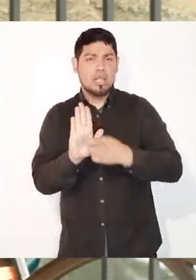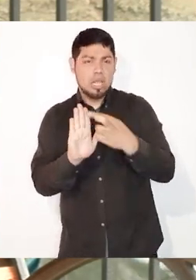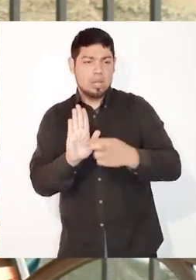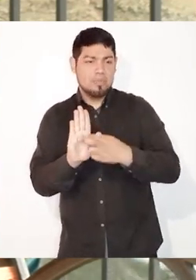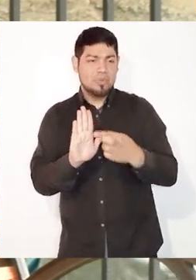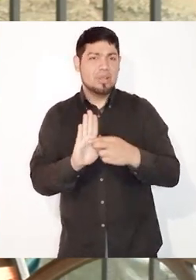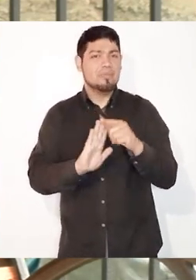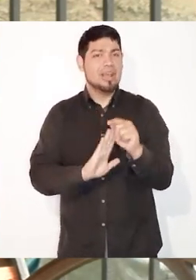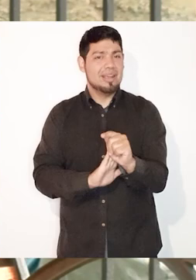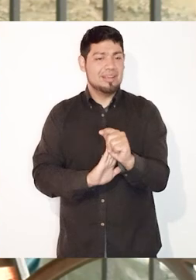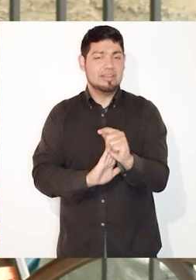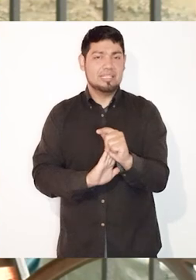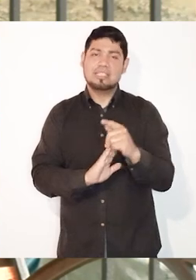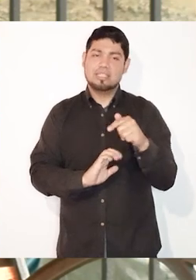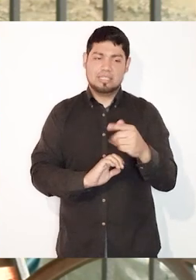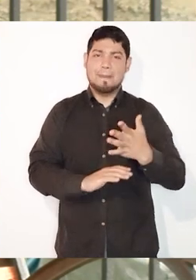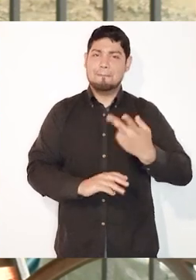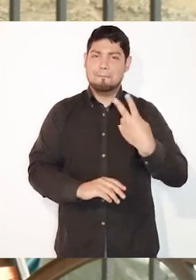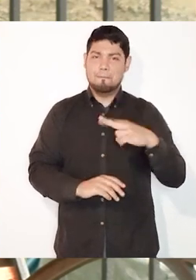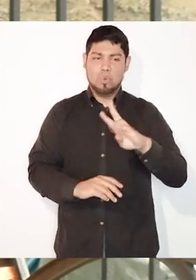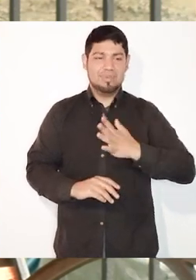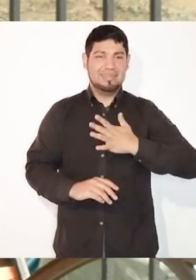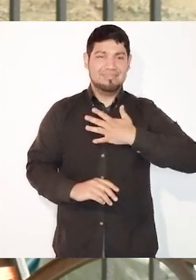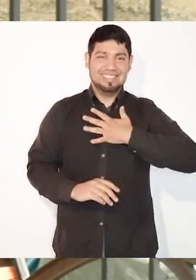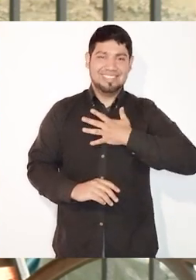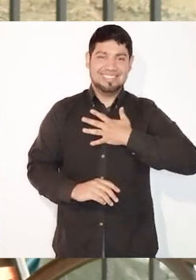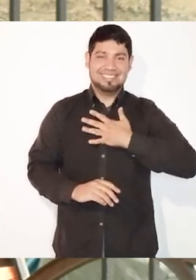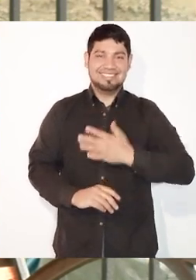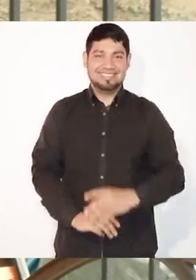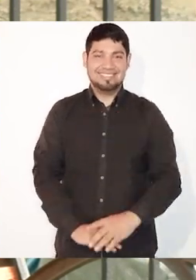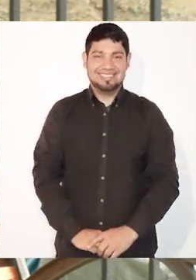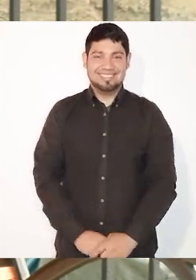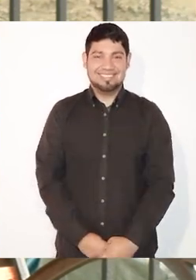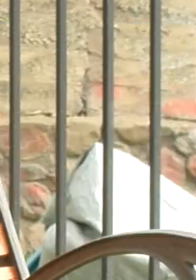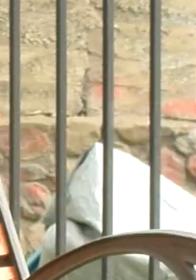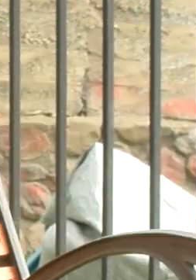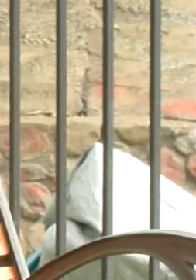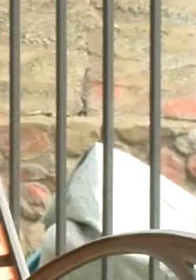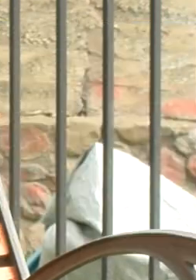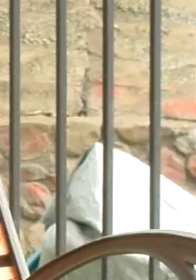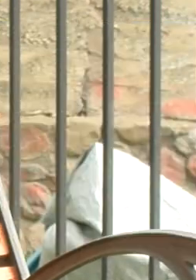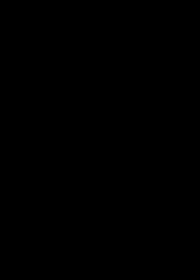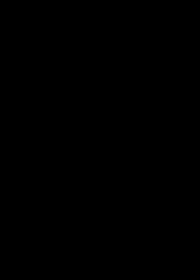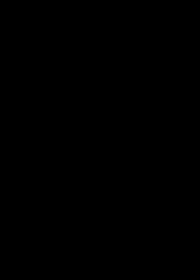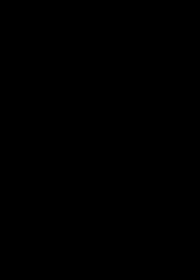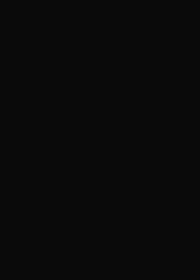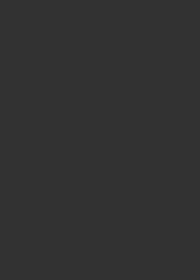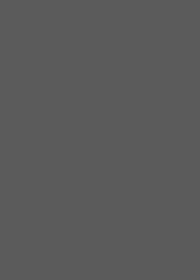mi barco es el poema y el estrecho es mi cicatriz, ¿no?